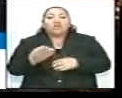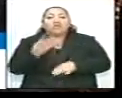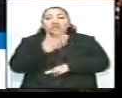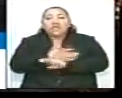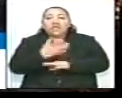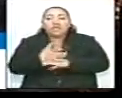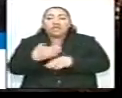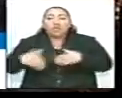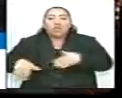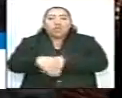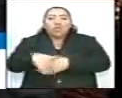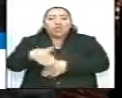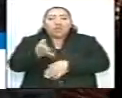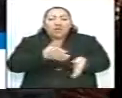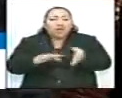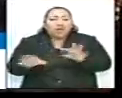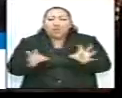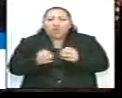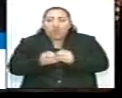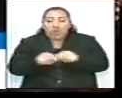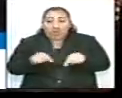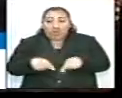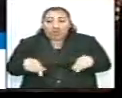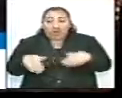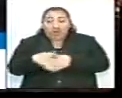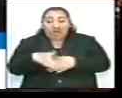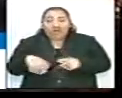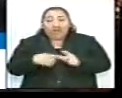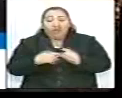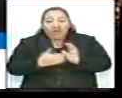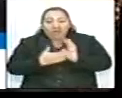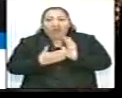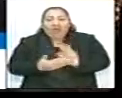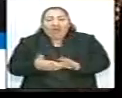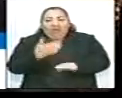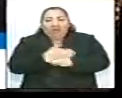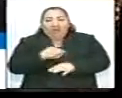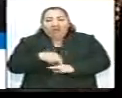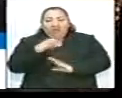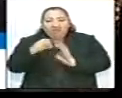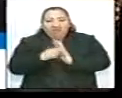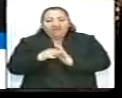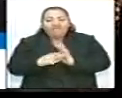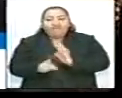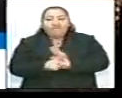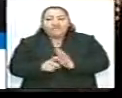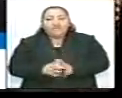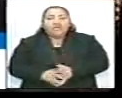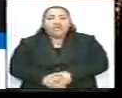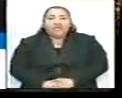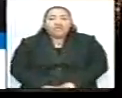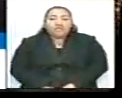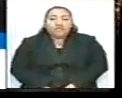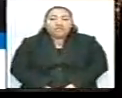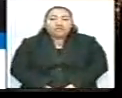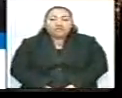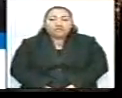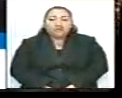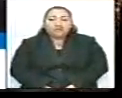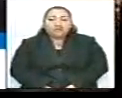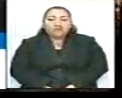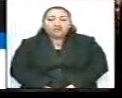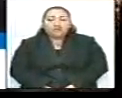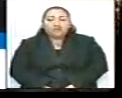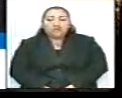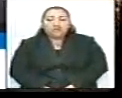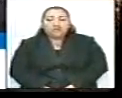Y frente a eso, a esa realidad, es que presentamos este proyecto de ley que busca ordenar el suelo,